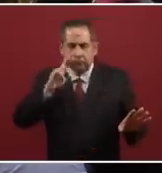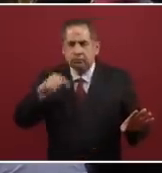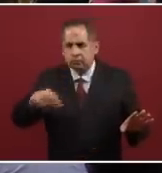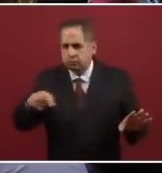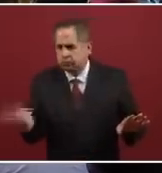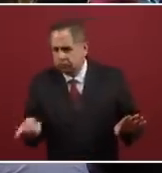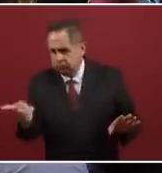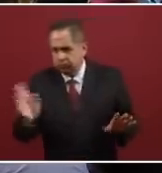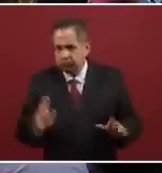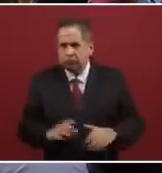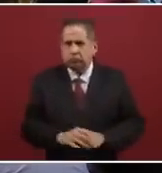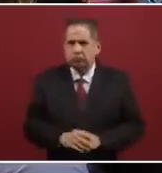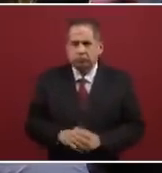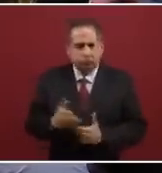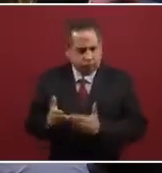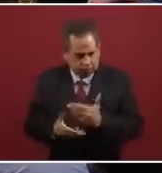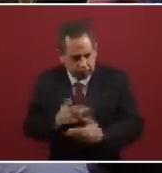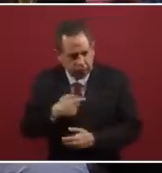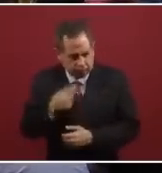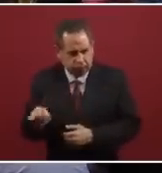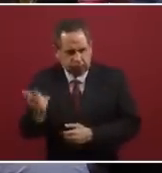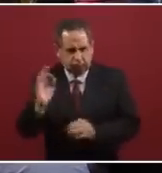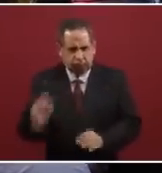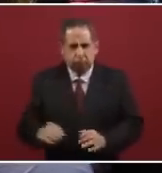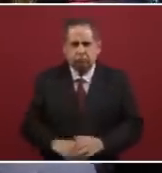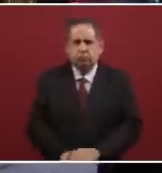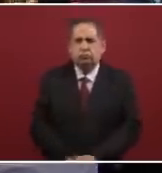¿sí? Ofrezco eso.